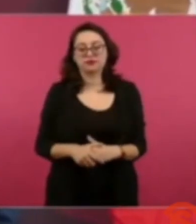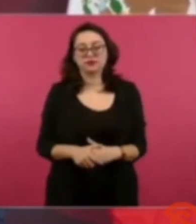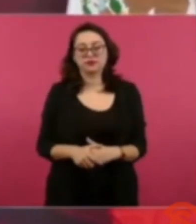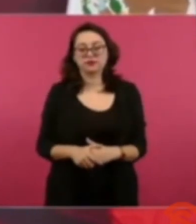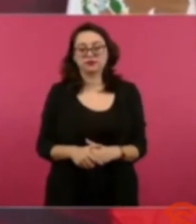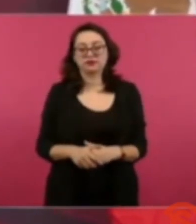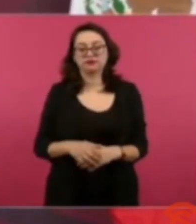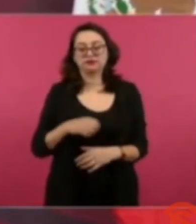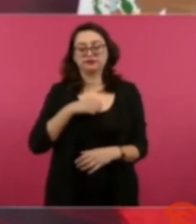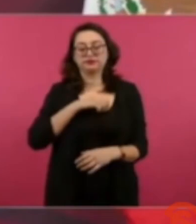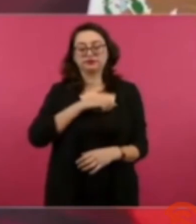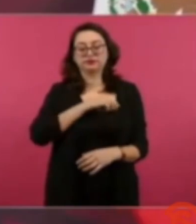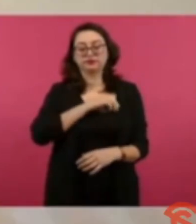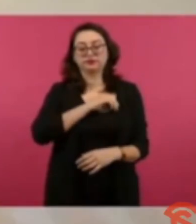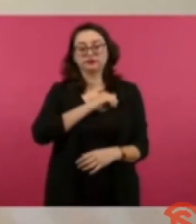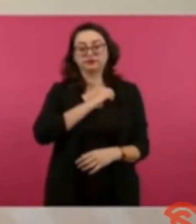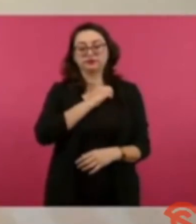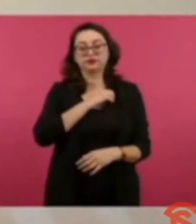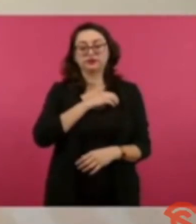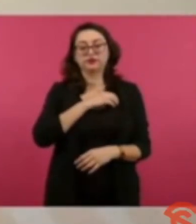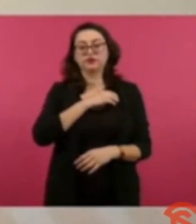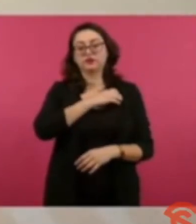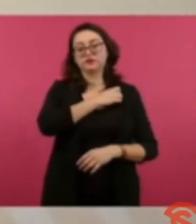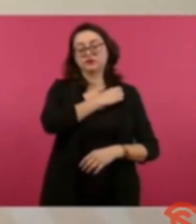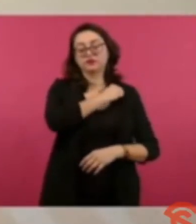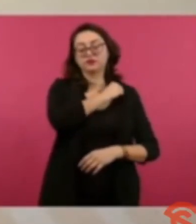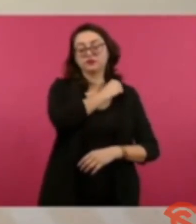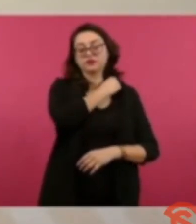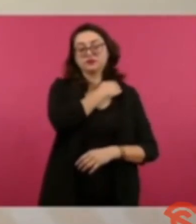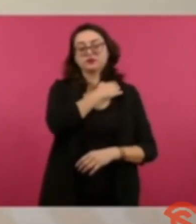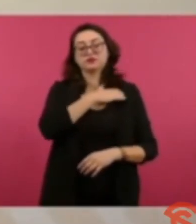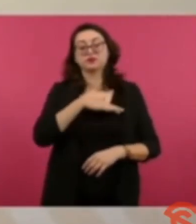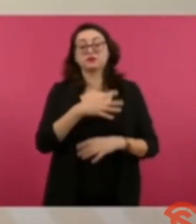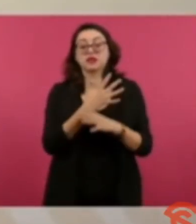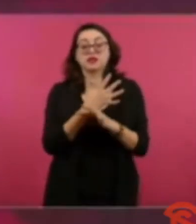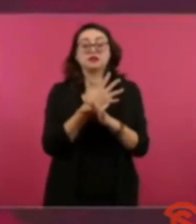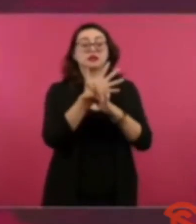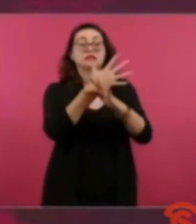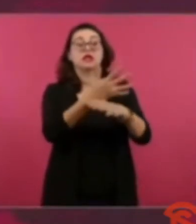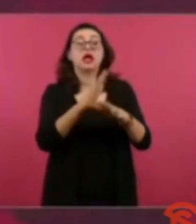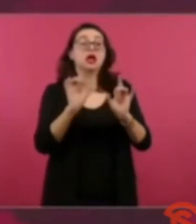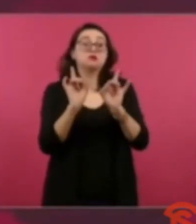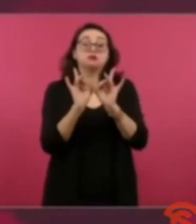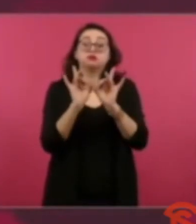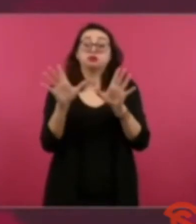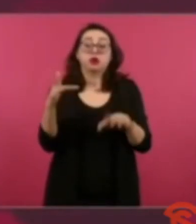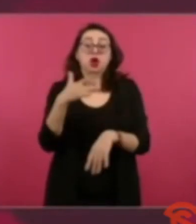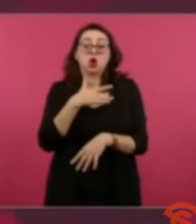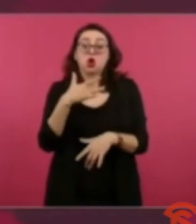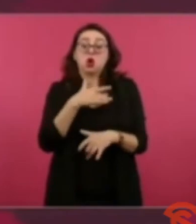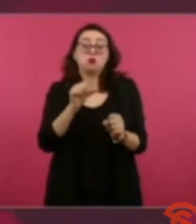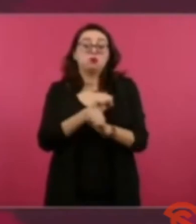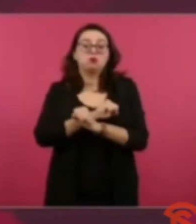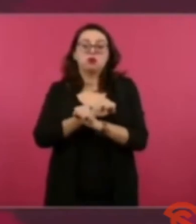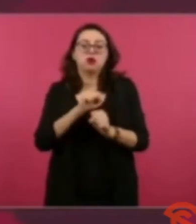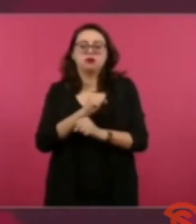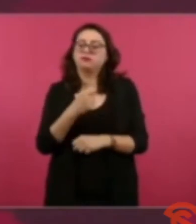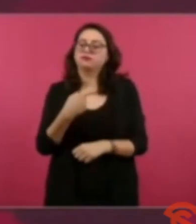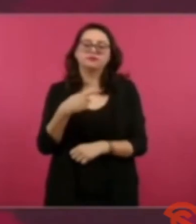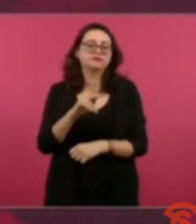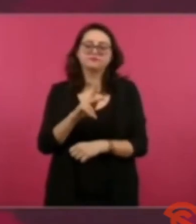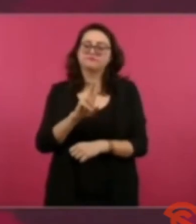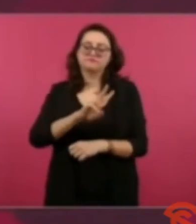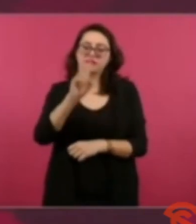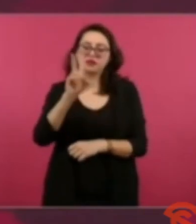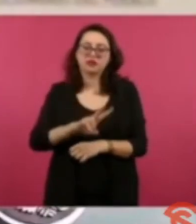la versión oficial es que murió de un infarto, pero hay otra versión de que lo estrangularon en la